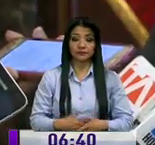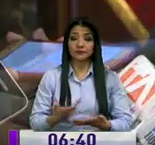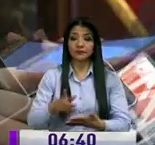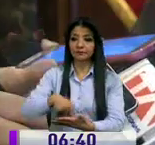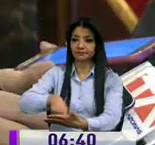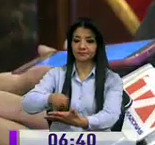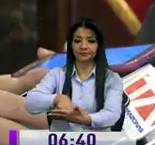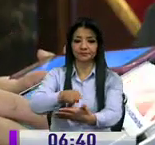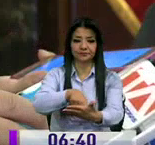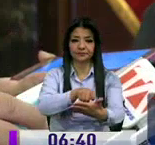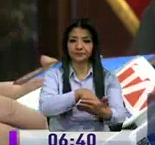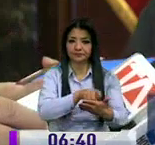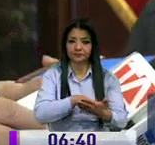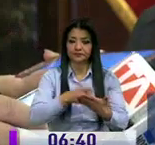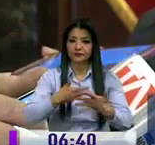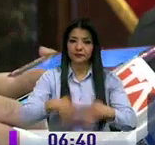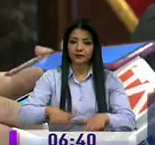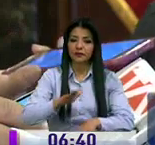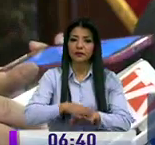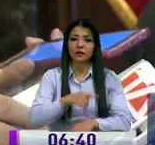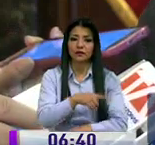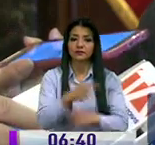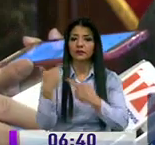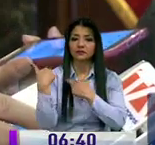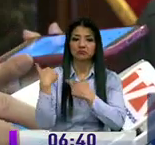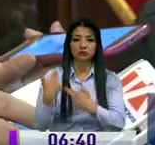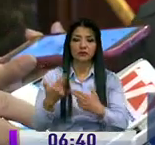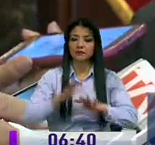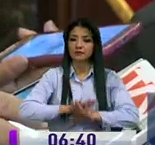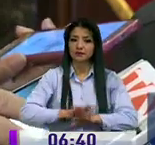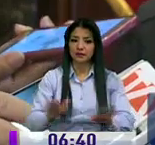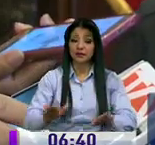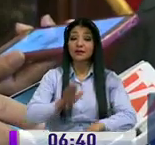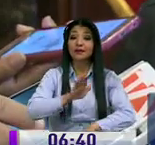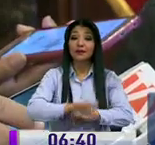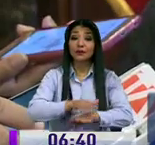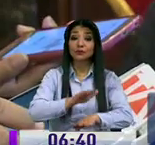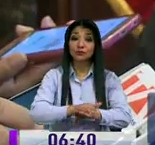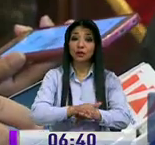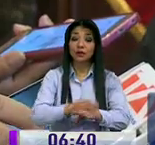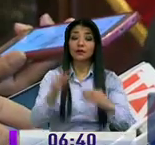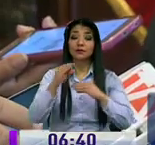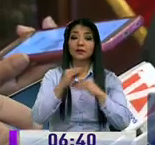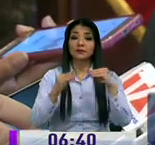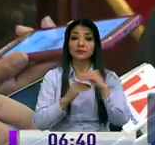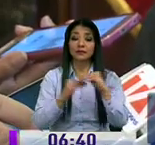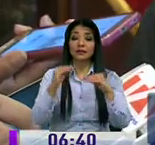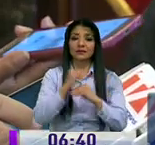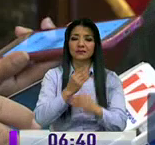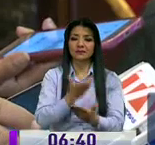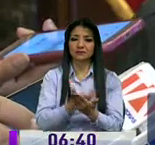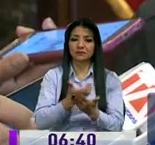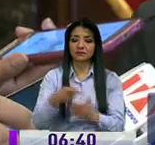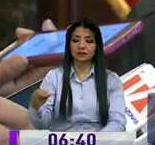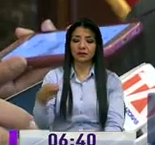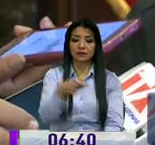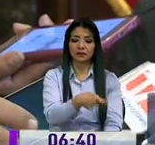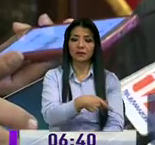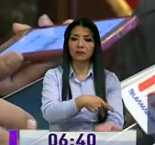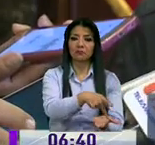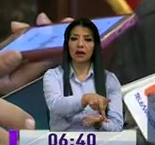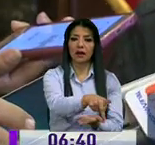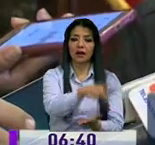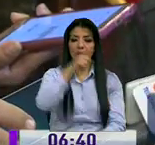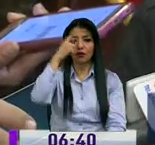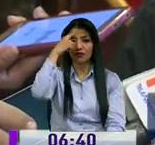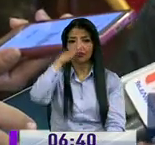firmas debido a la irresponsabilidad, al incumplimiento con respecto a las transferencias económicas que tienen que hacérsele a los